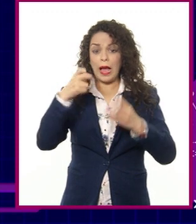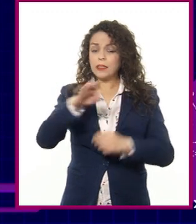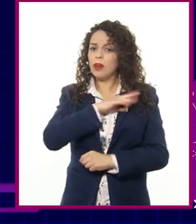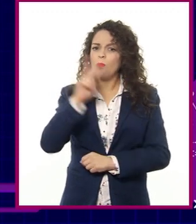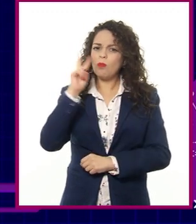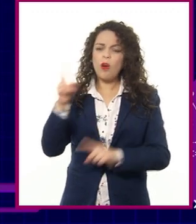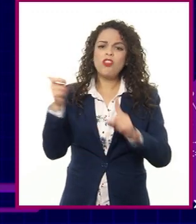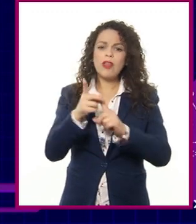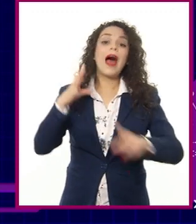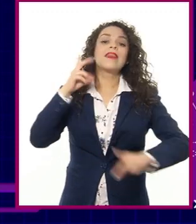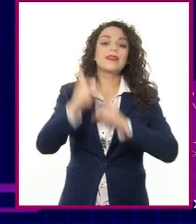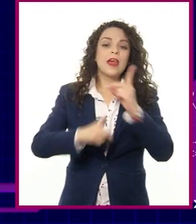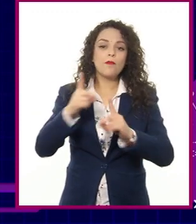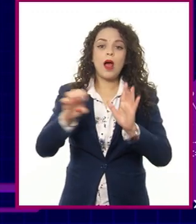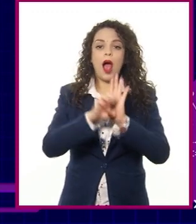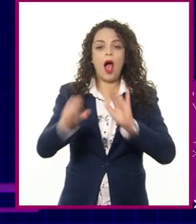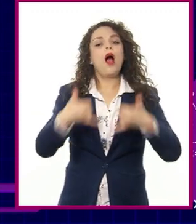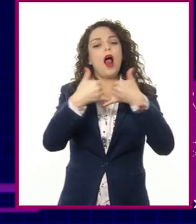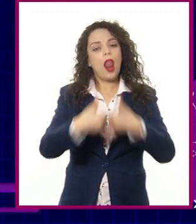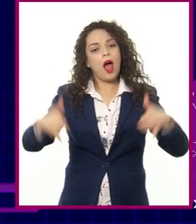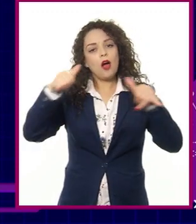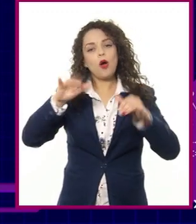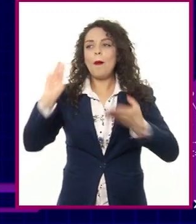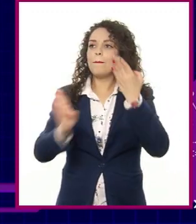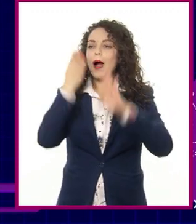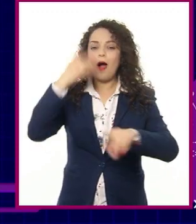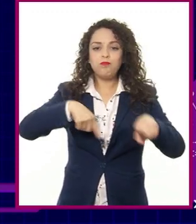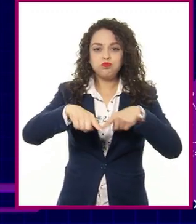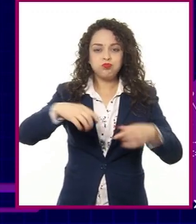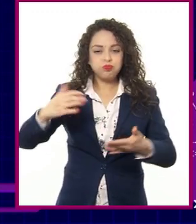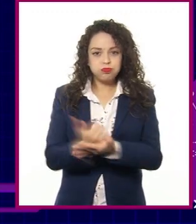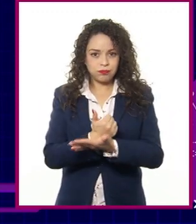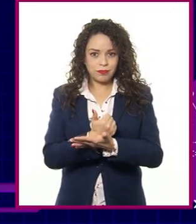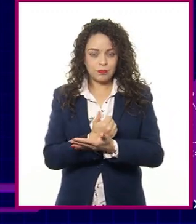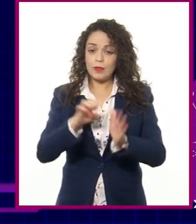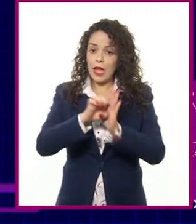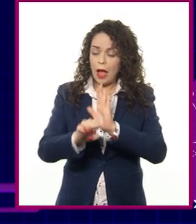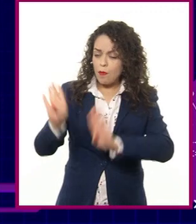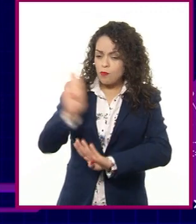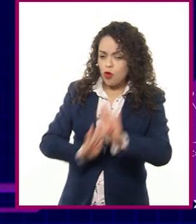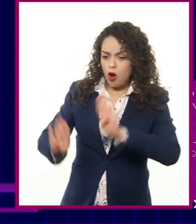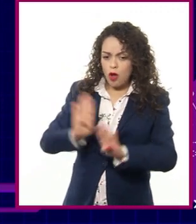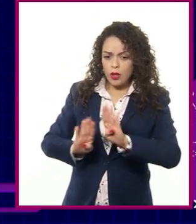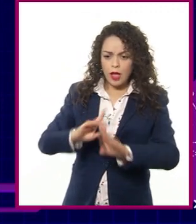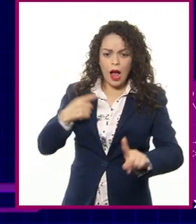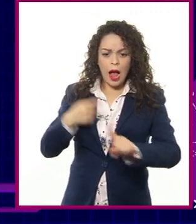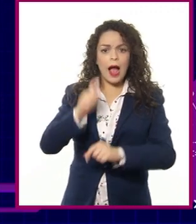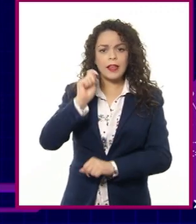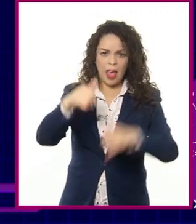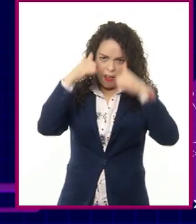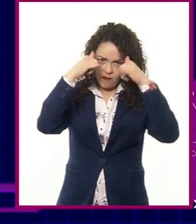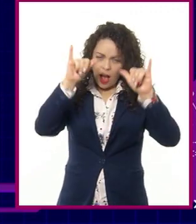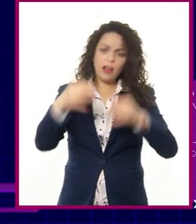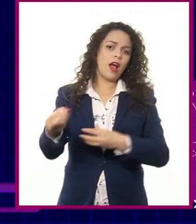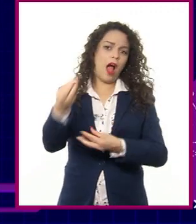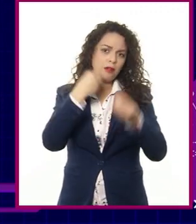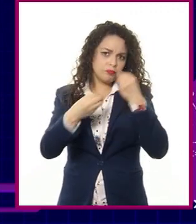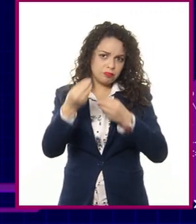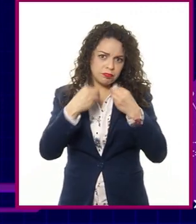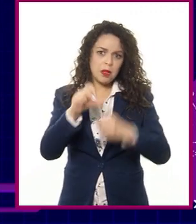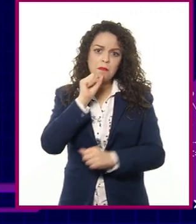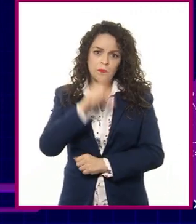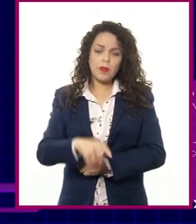por ejemplo, en la Copa Mundial, así como en la biología, como en el caso de las vacas y su alimentación. También